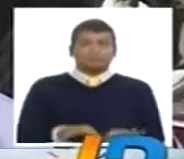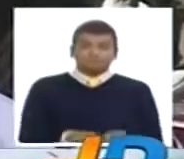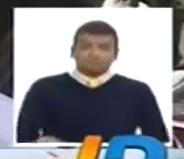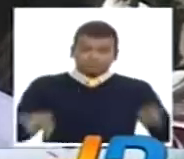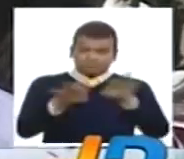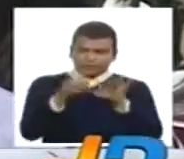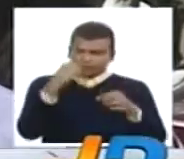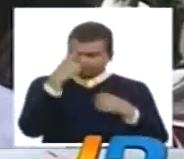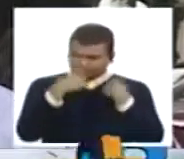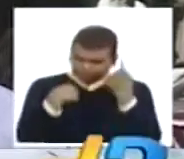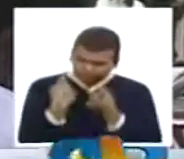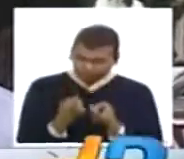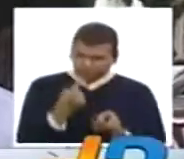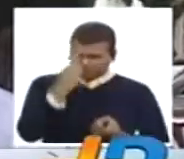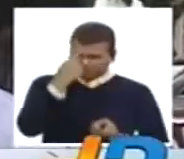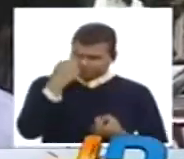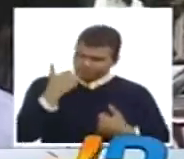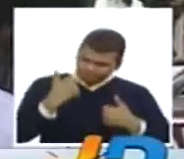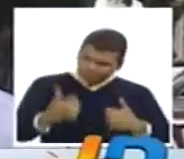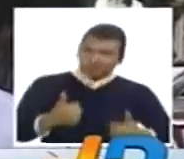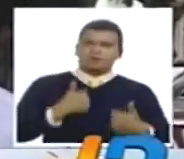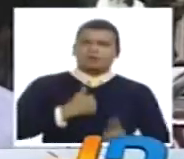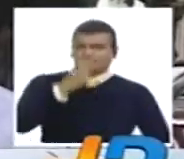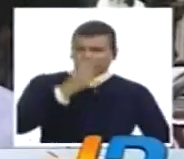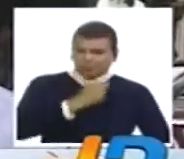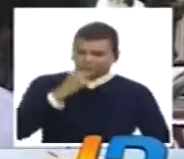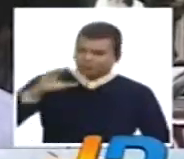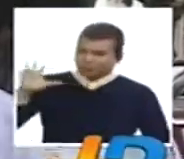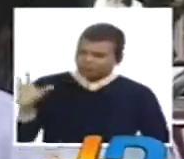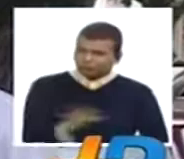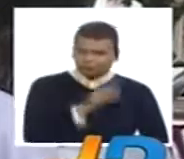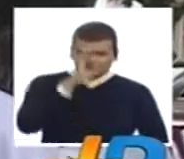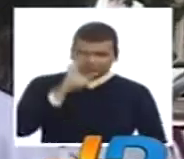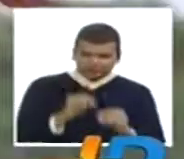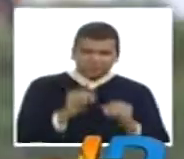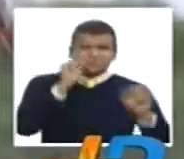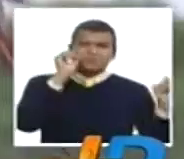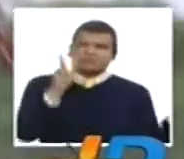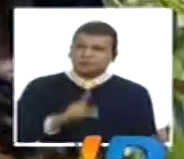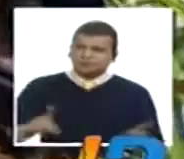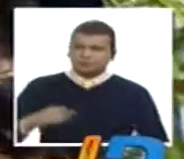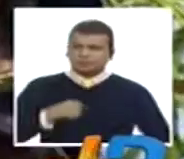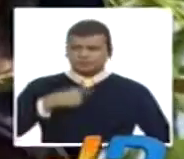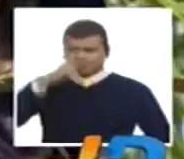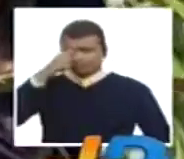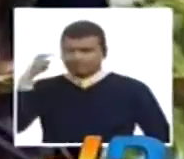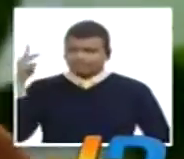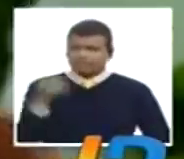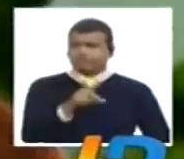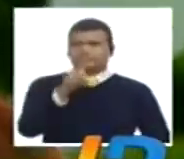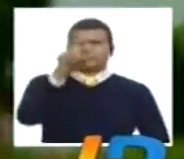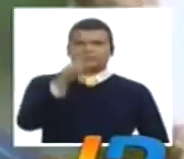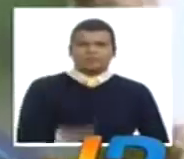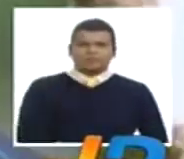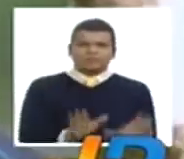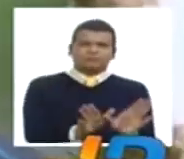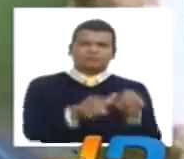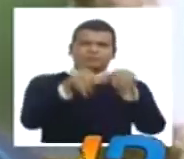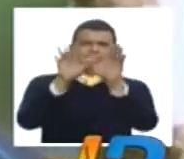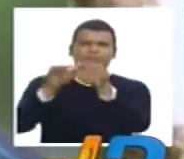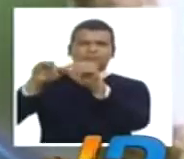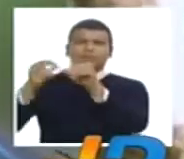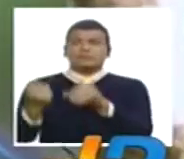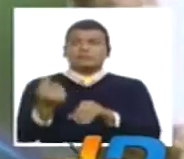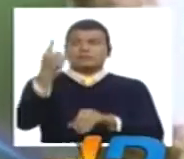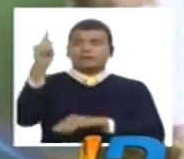crear compromiso entre los habitantes de la ciudad de Cali y los colombianos frente al respeto que debemos tener por sus aves. Esta